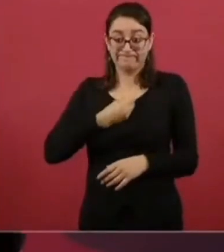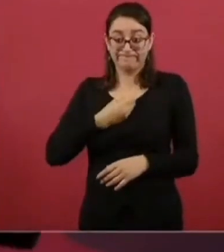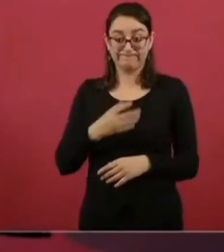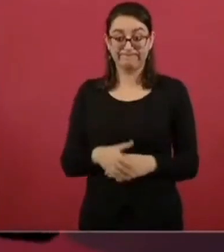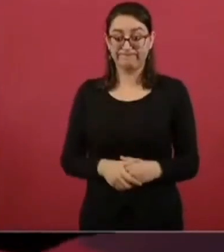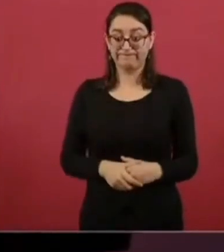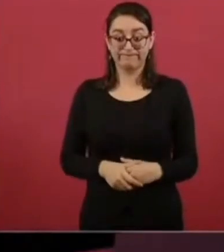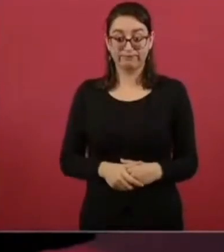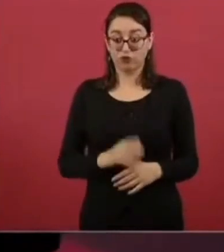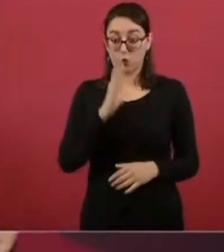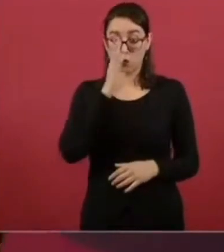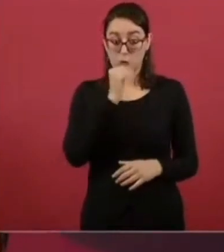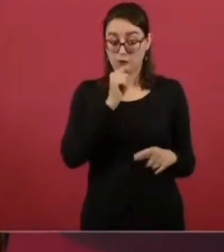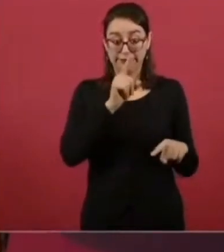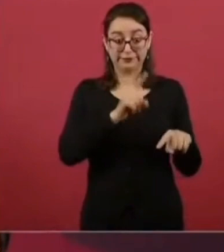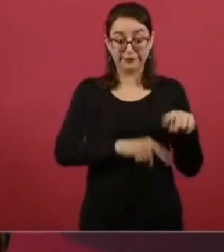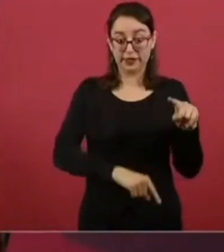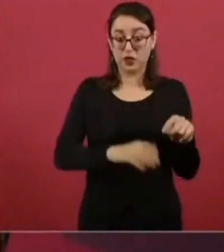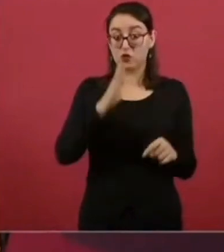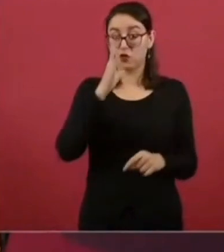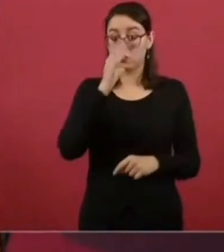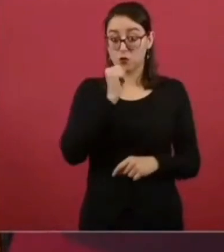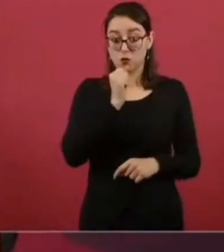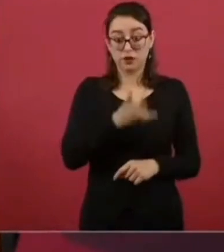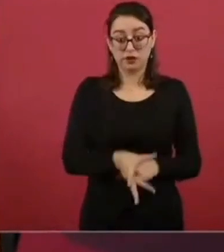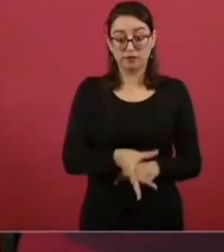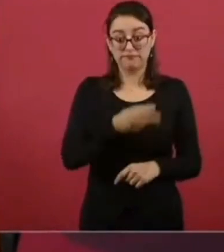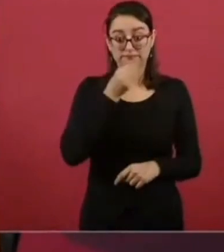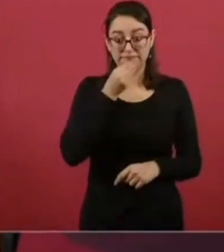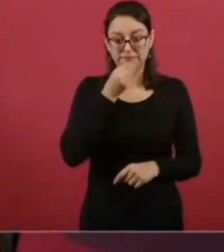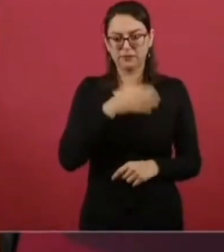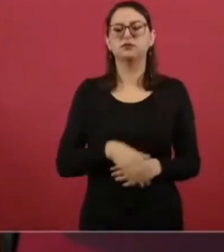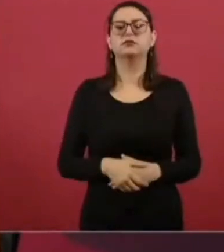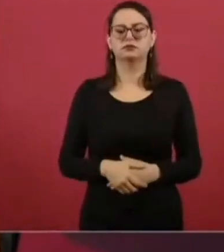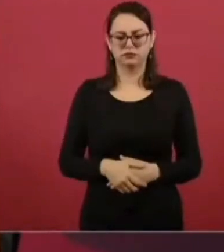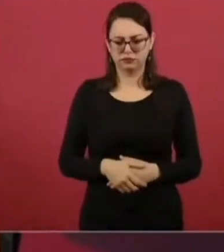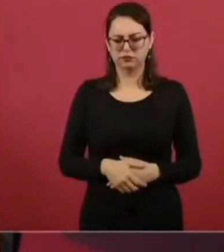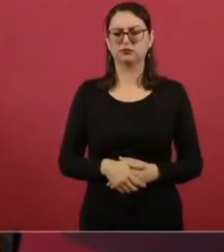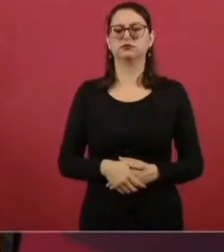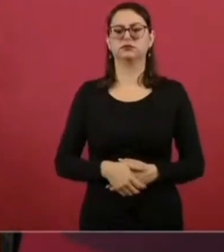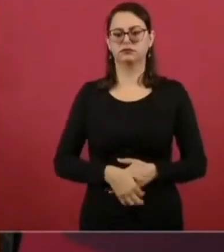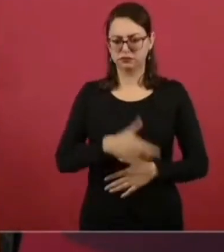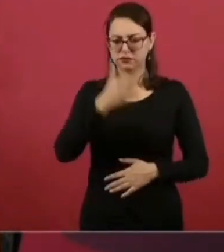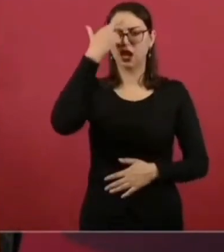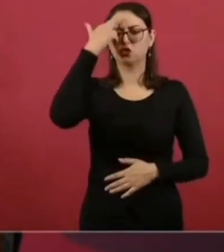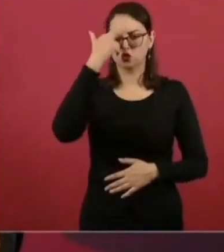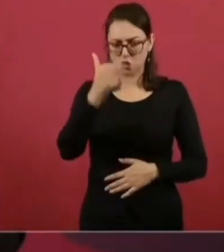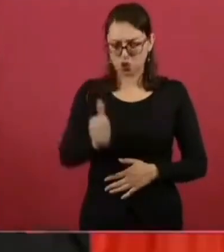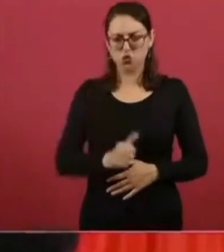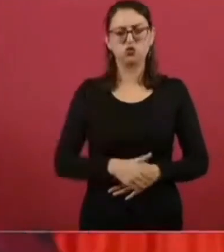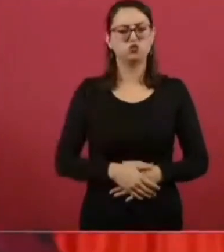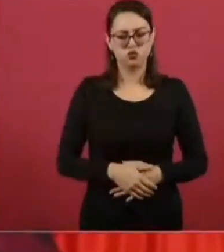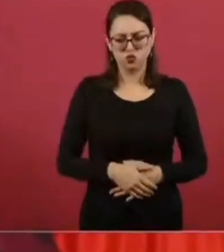y que no los pueden censurar. Pues claro que no los deben de censurar.